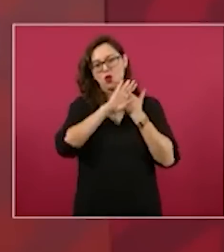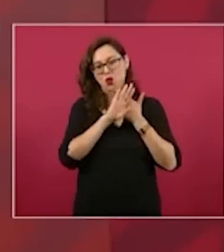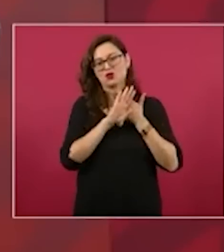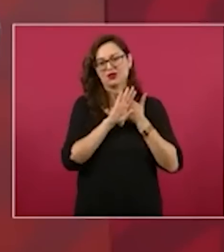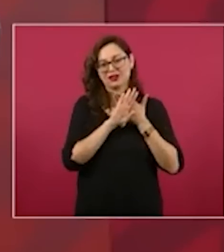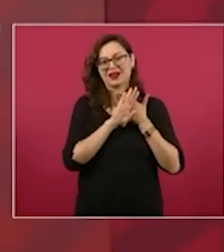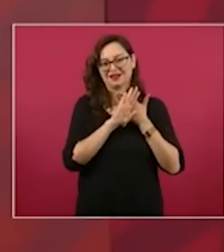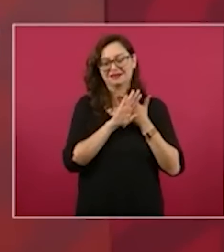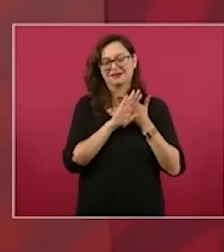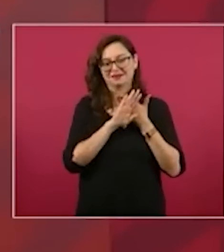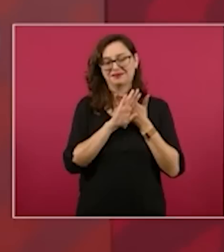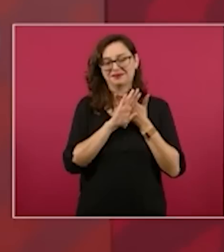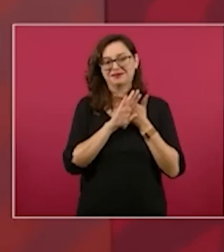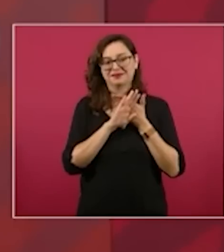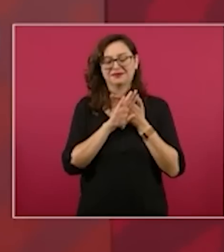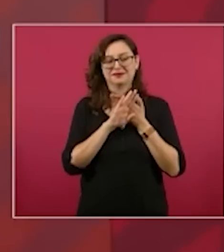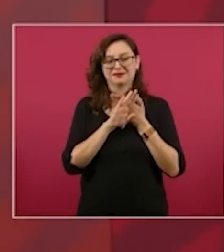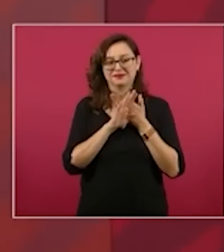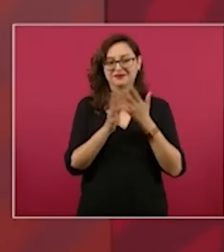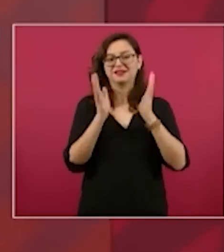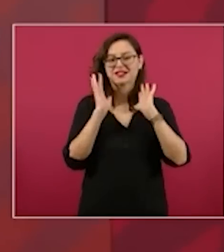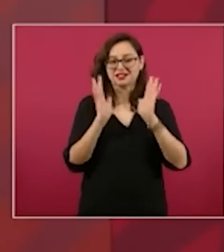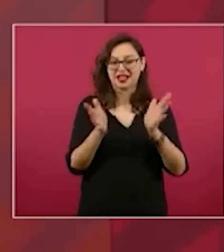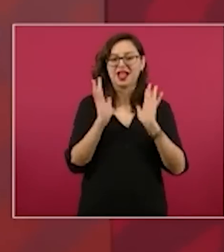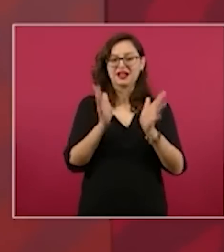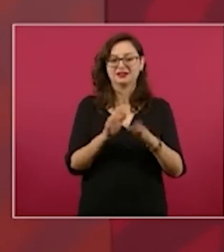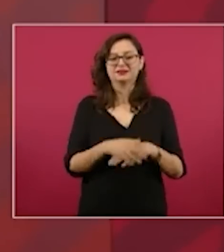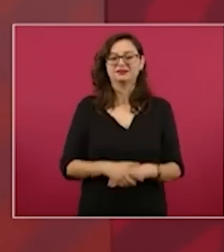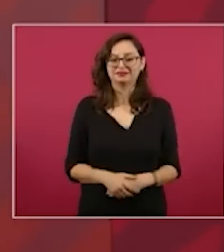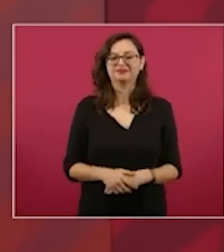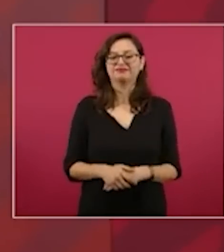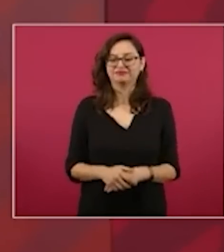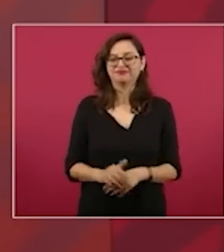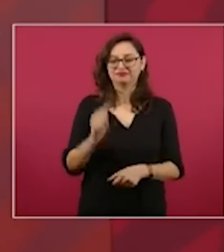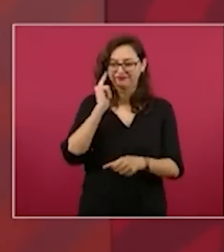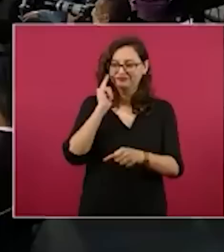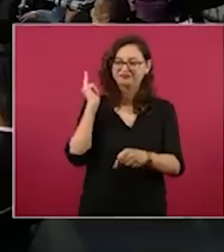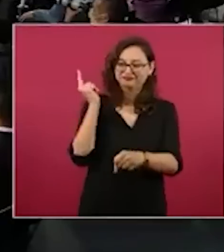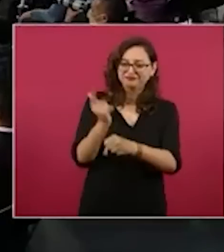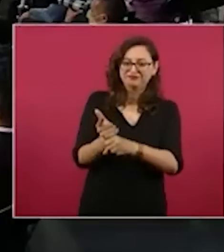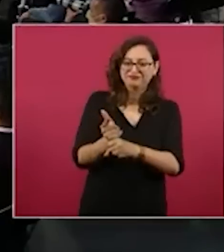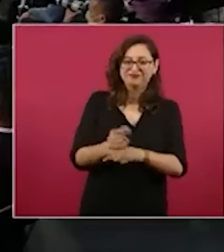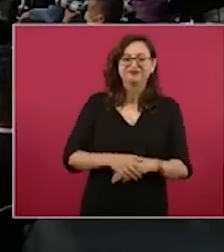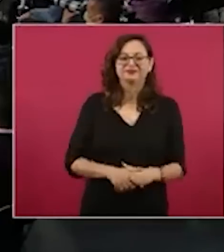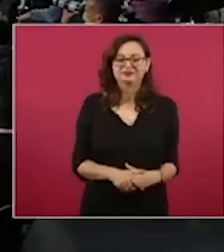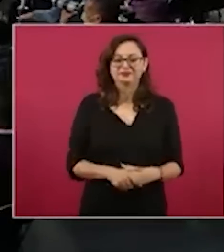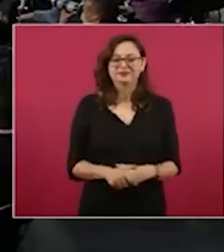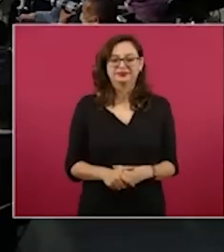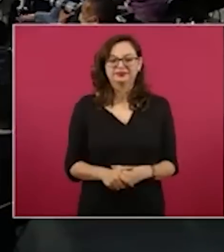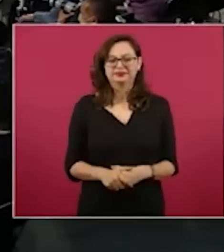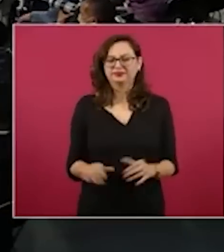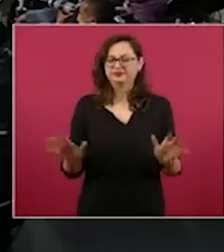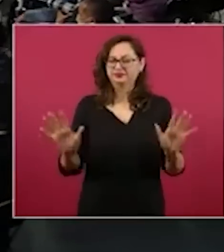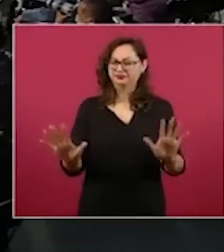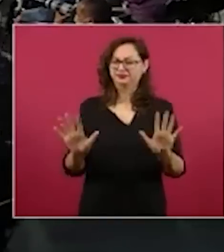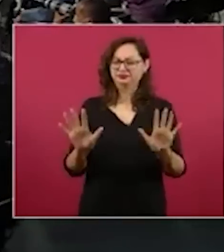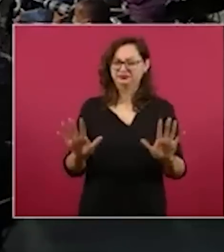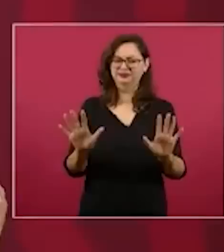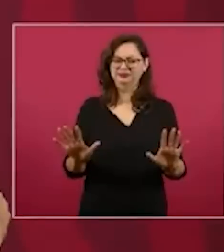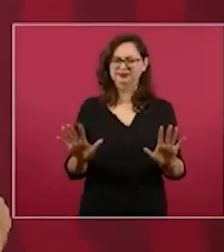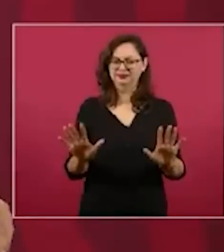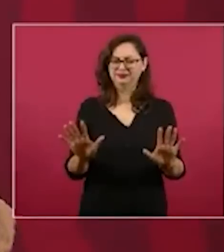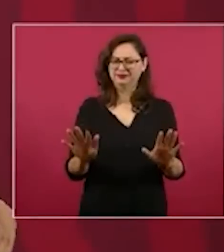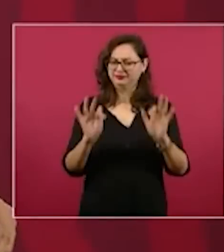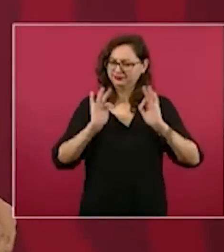En su conferencia mañanera de este lunes en Palacio Nacional, el presidente Andrés Manuel López Obrador manifestó que Jesús Cristo es el dirigente social que